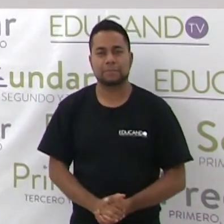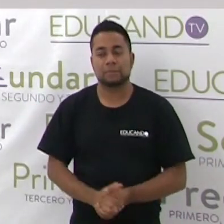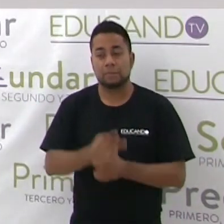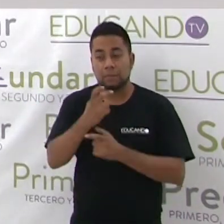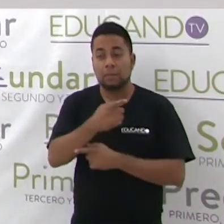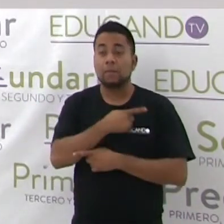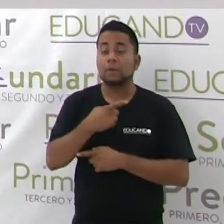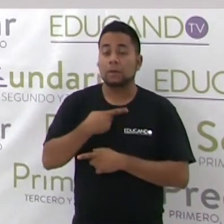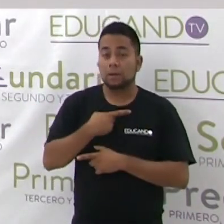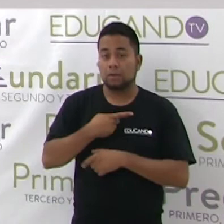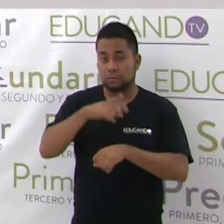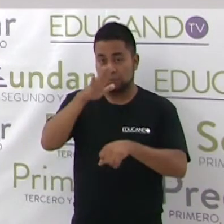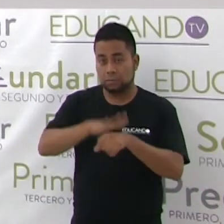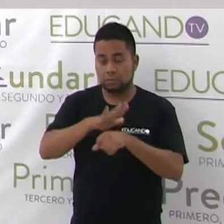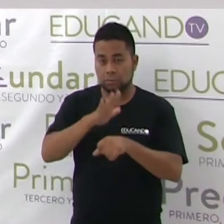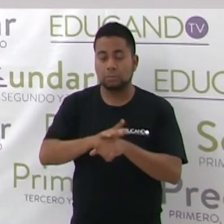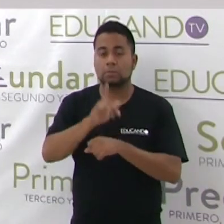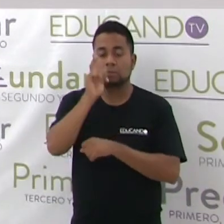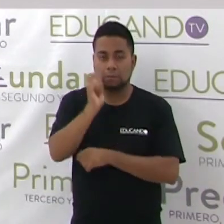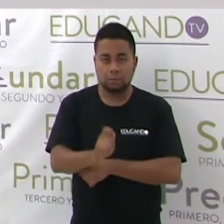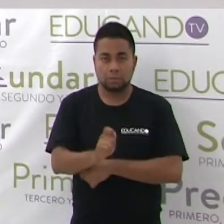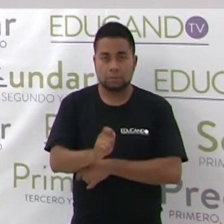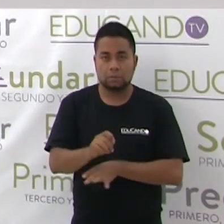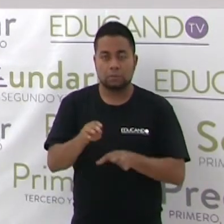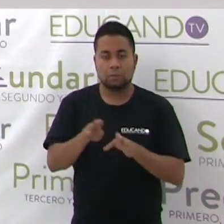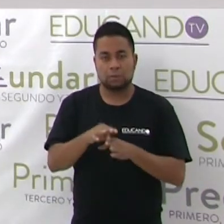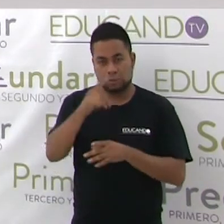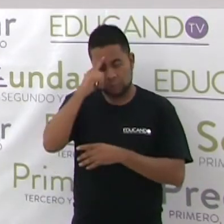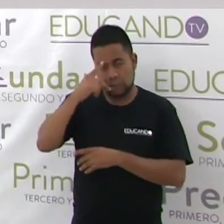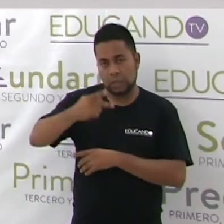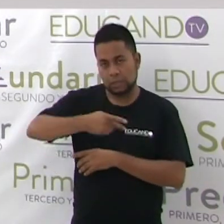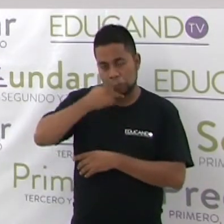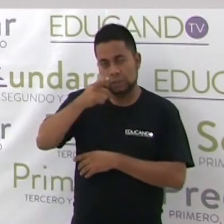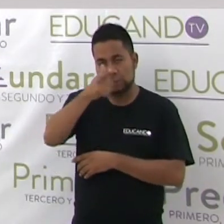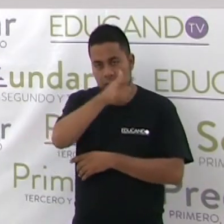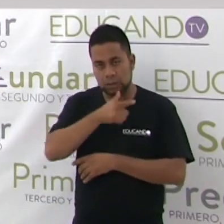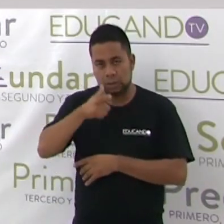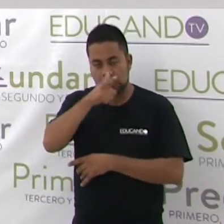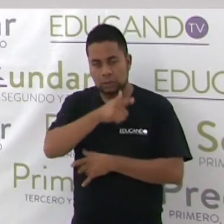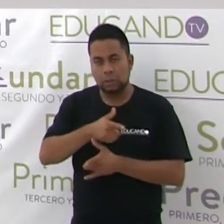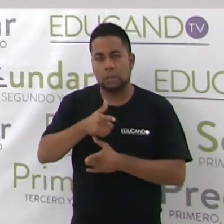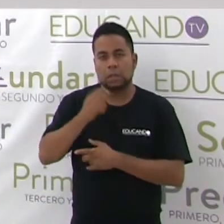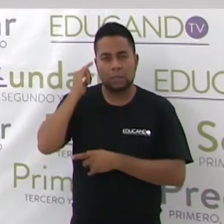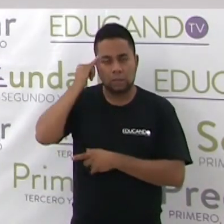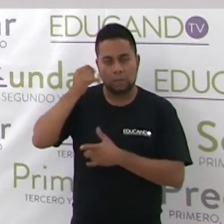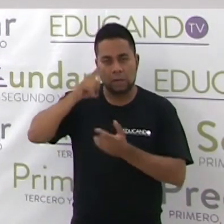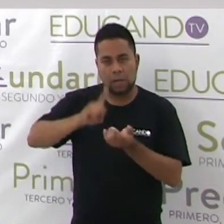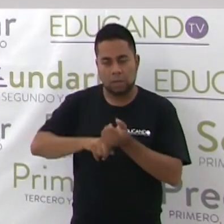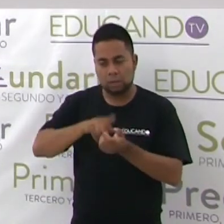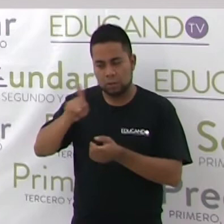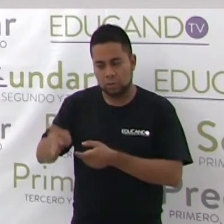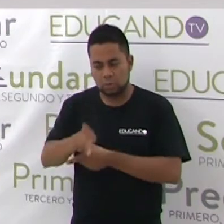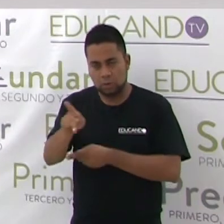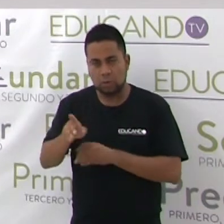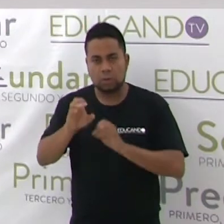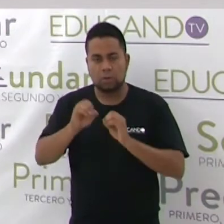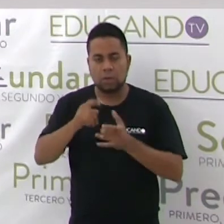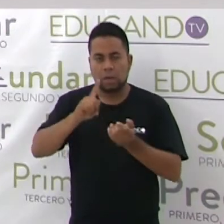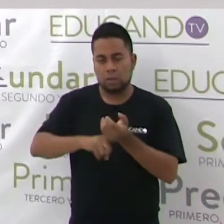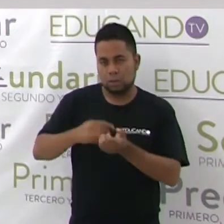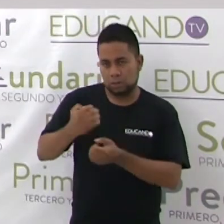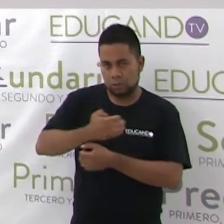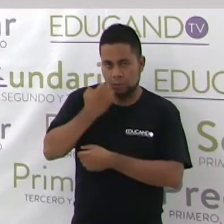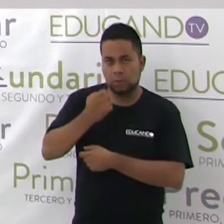que debes de tener muy en cuenta que el empleo de las lenguas en nuestra comunidad, en nuestra